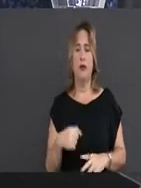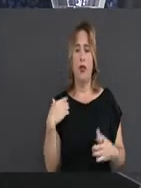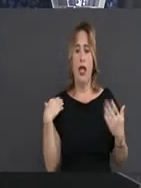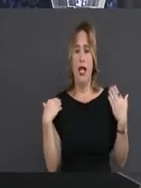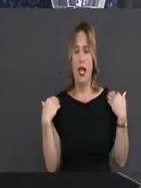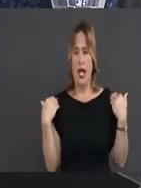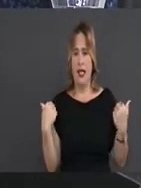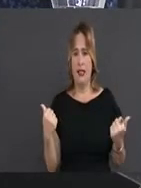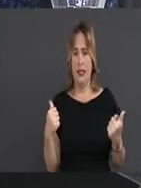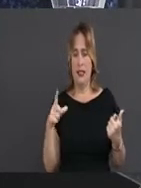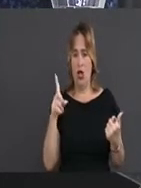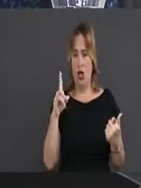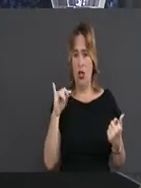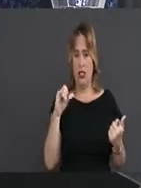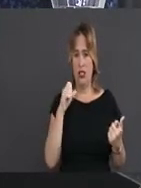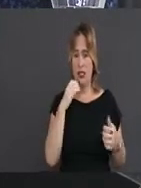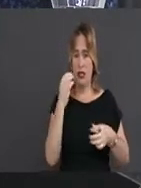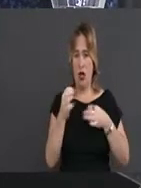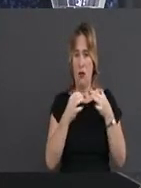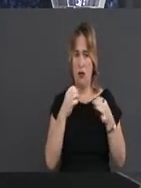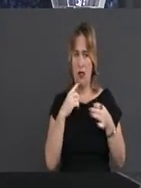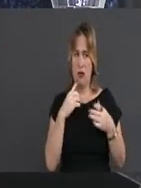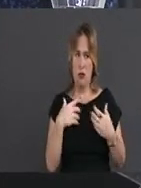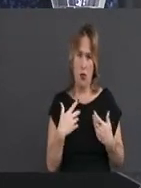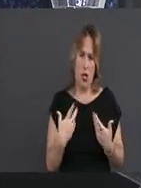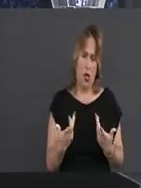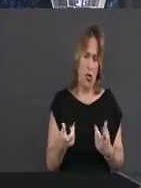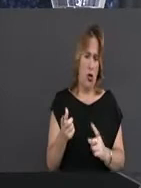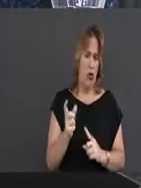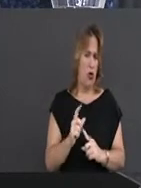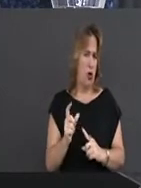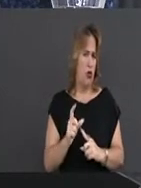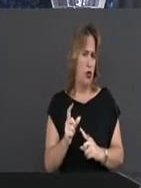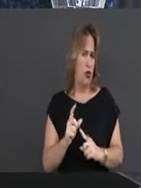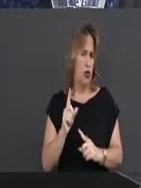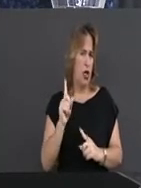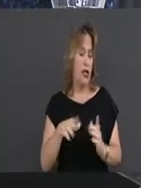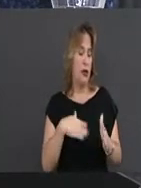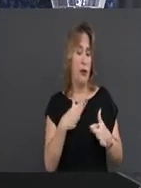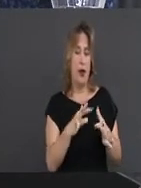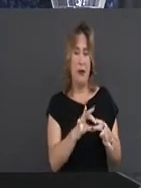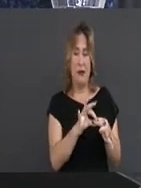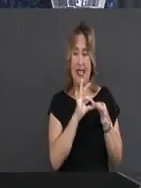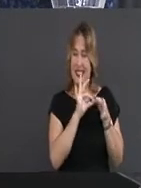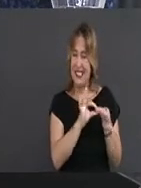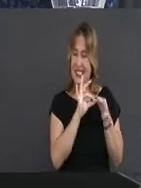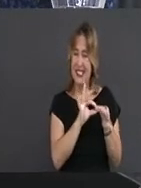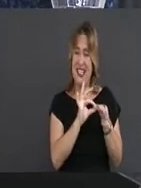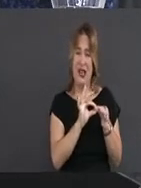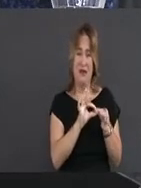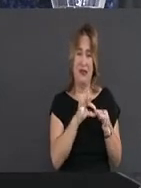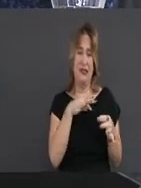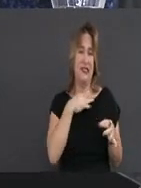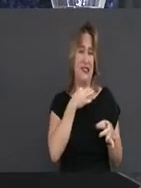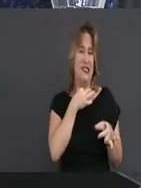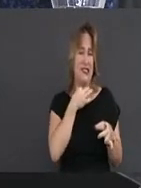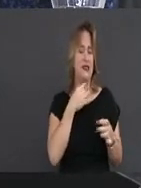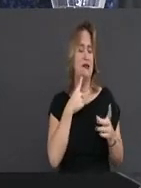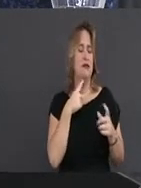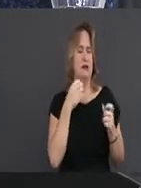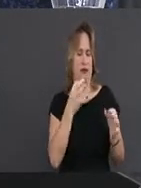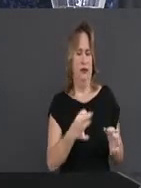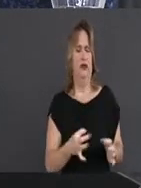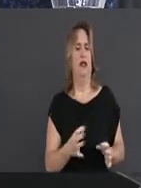directora Lisset estaba explicando y decía los contratos de los casos vulnerables, y verdaderamente